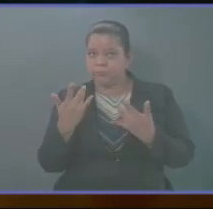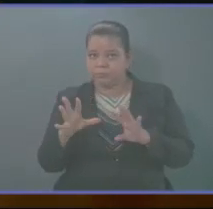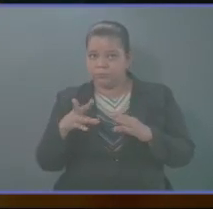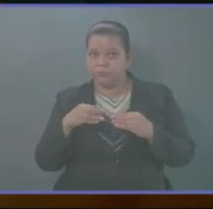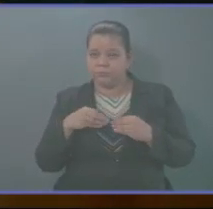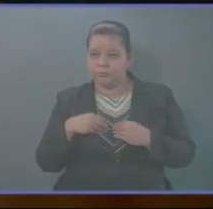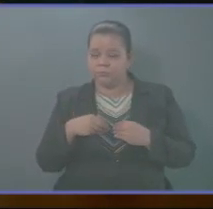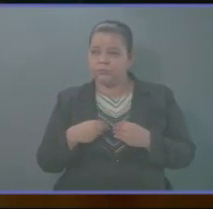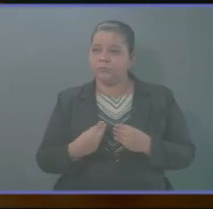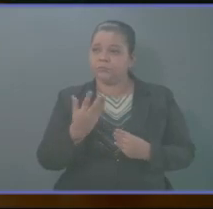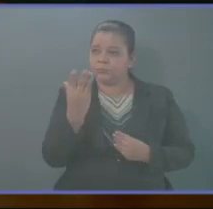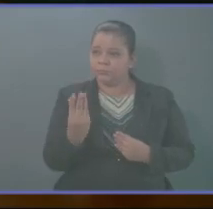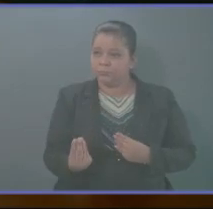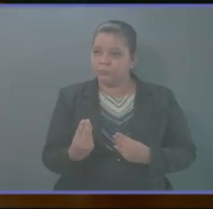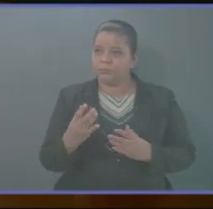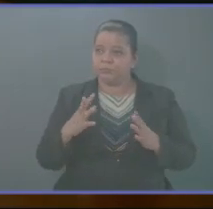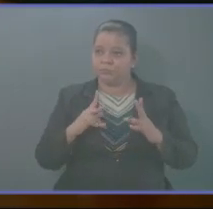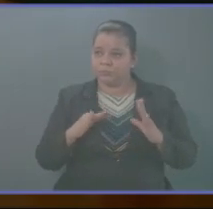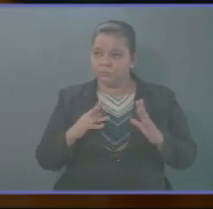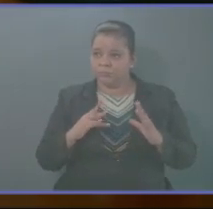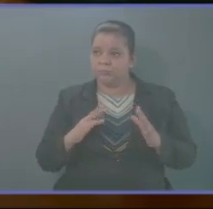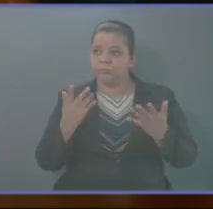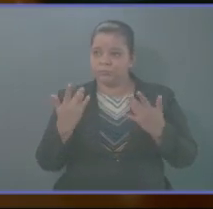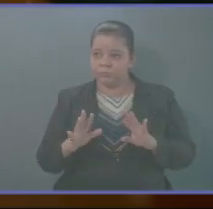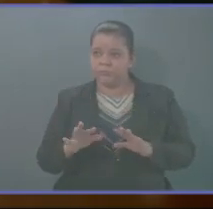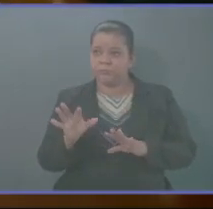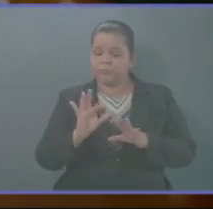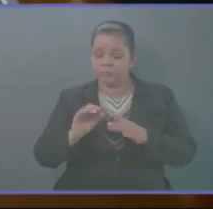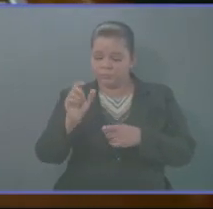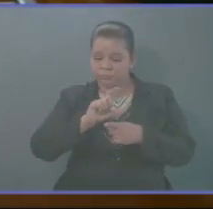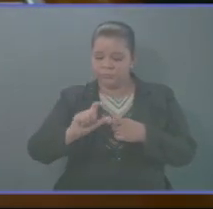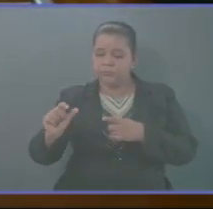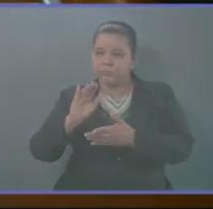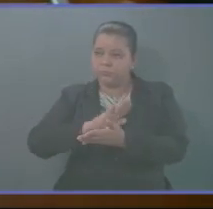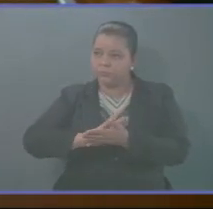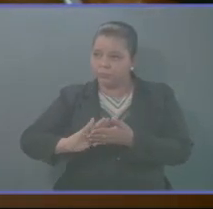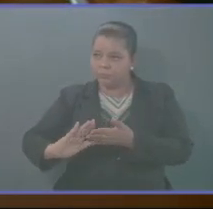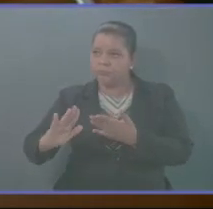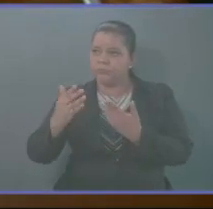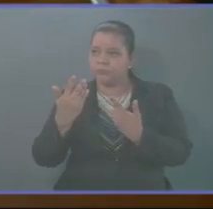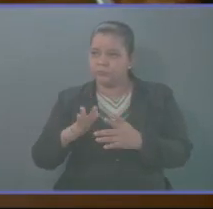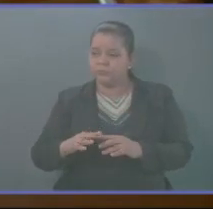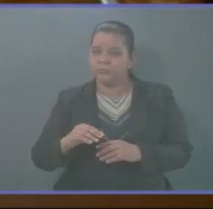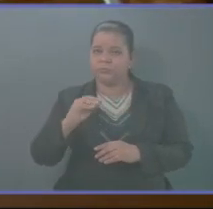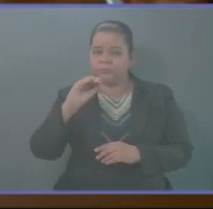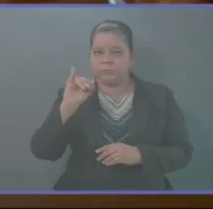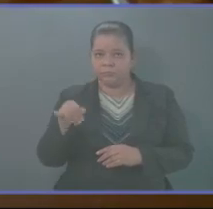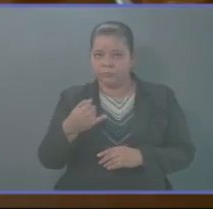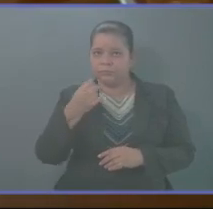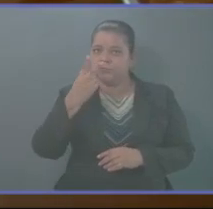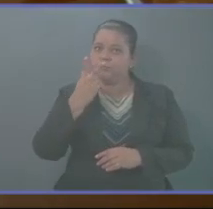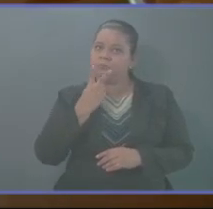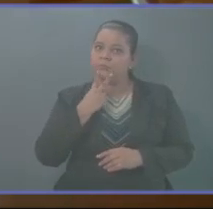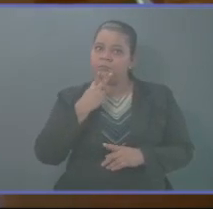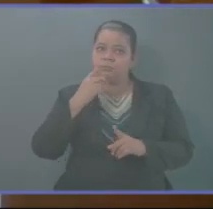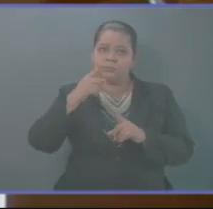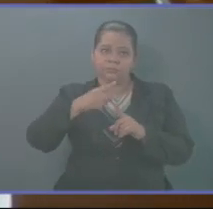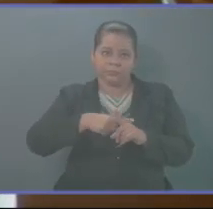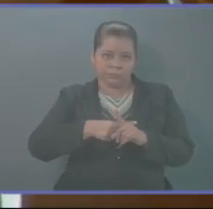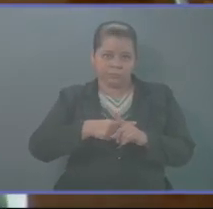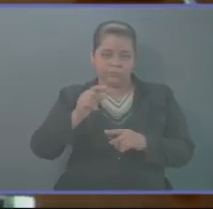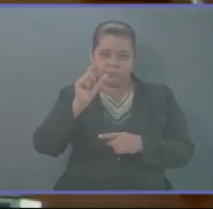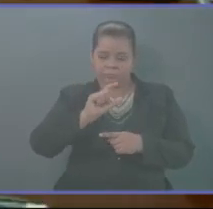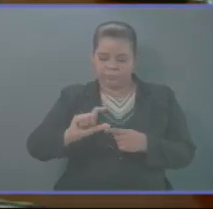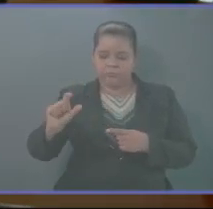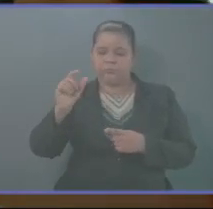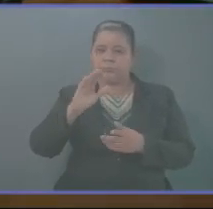específicamente a los días de vacación que se dan durante la Semana Santa, referido al jueves, al viernes y al sábado de Semana Santa, según